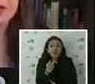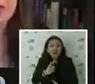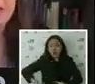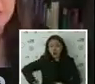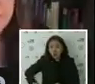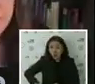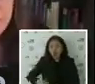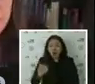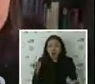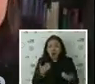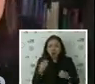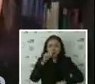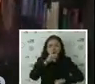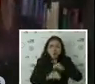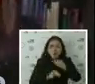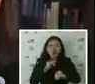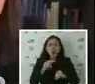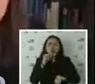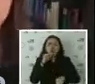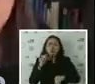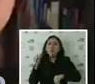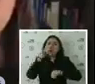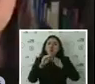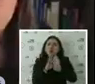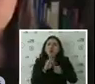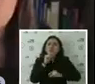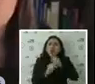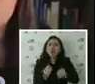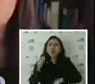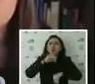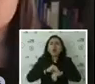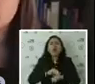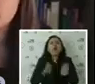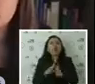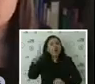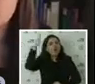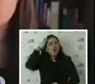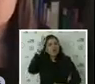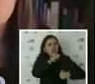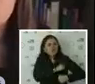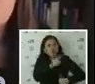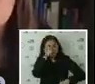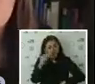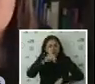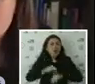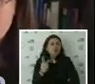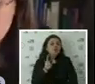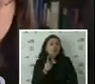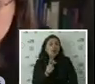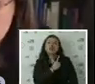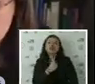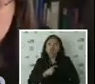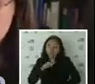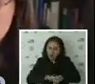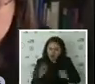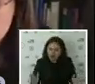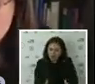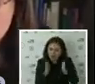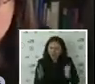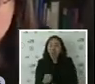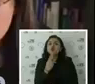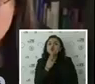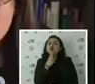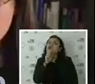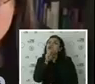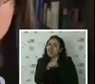el gobierno ha ido ejerciendo su liderazgo como un buen hacedor de políticas. Debe fomentar en primera instancia el uso de